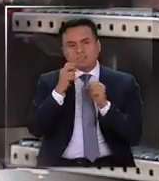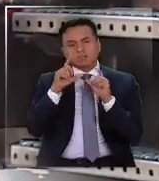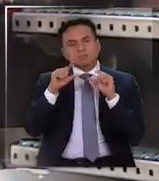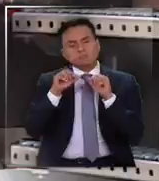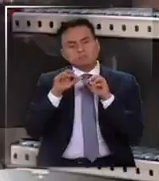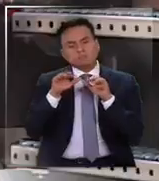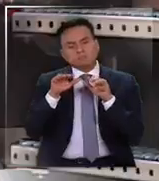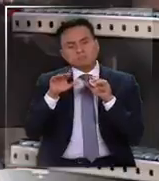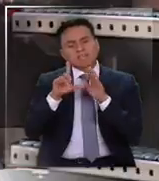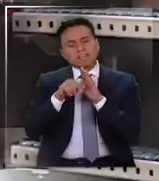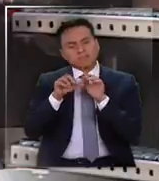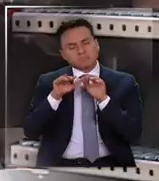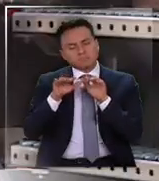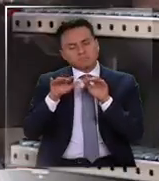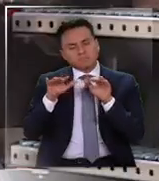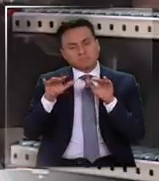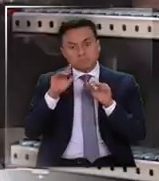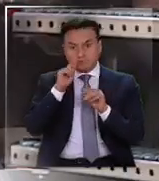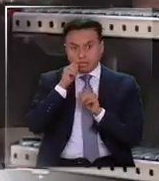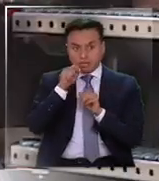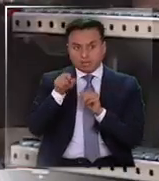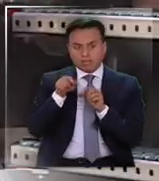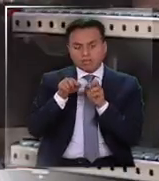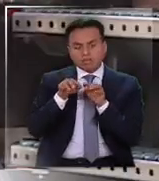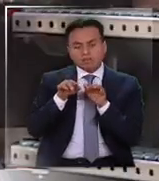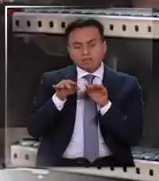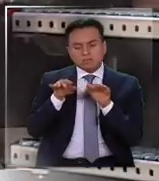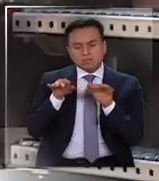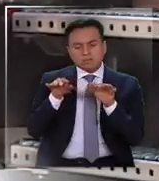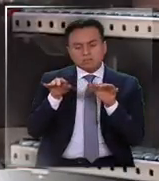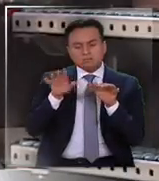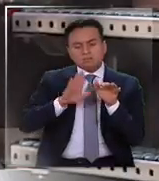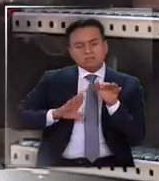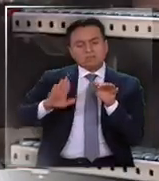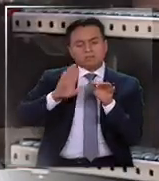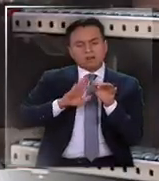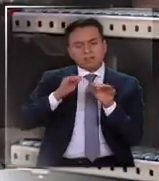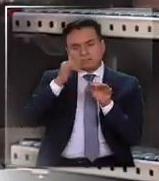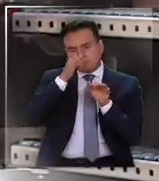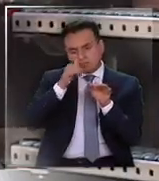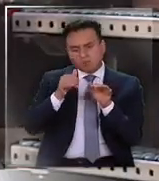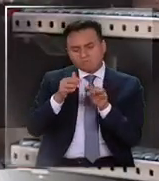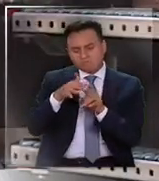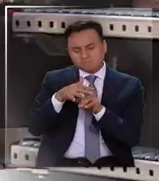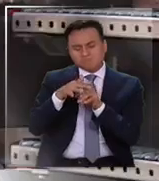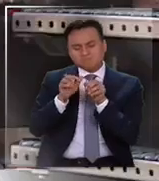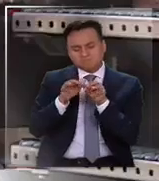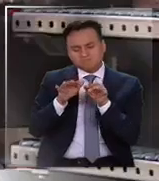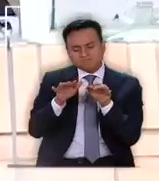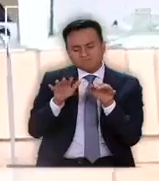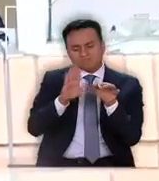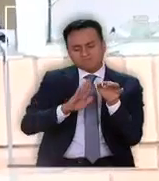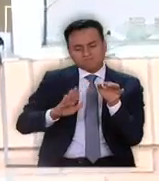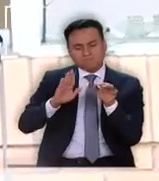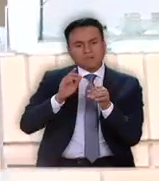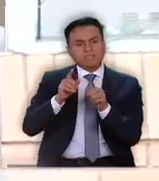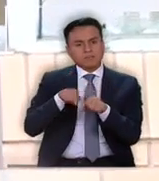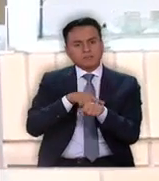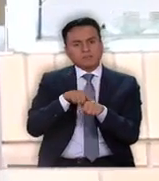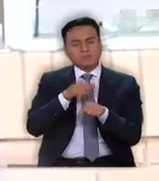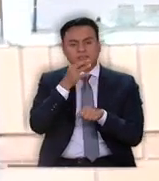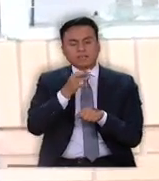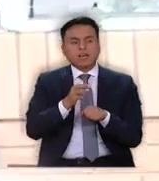menor velocidad y por lo tanto los gases van a estar más tiempo también cerca de la zona donde está generándose la fuga. La